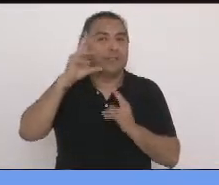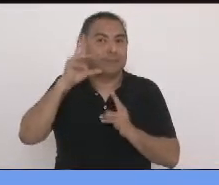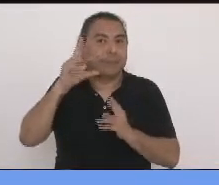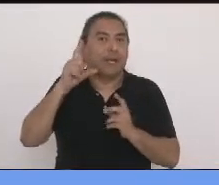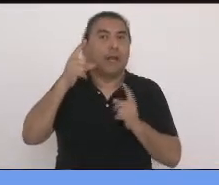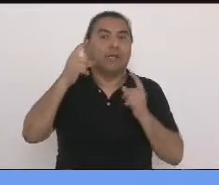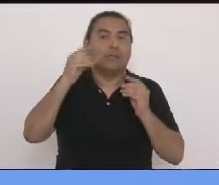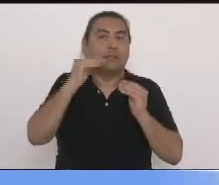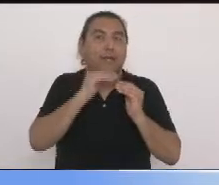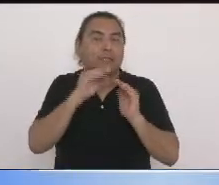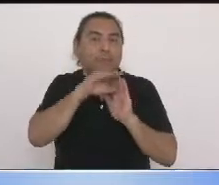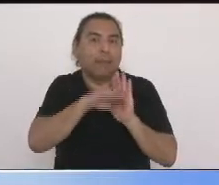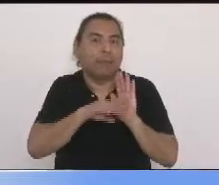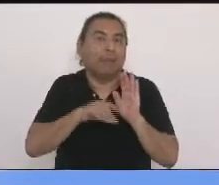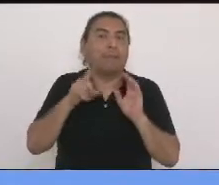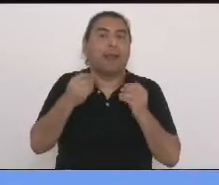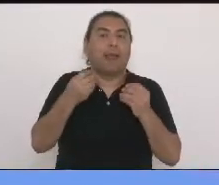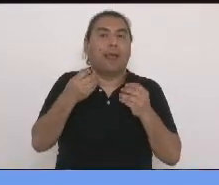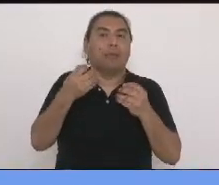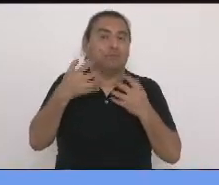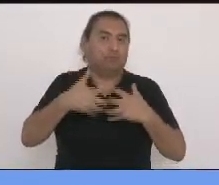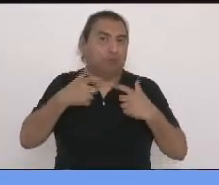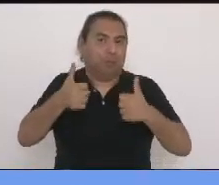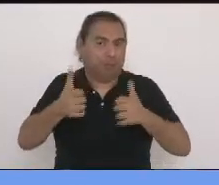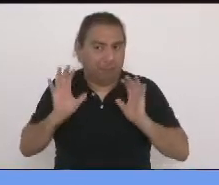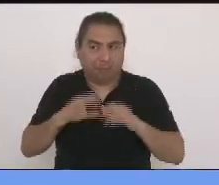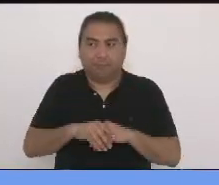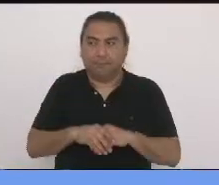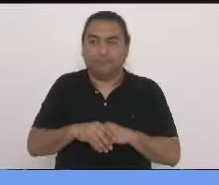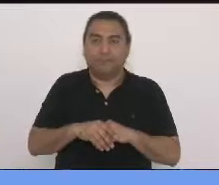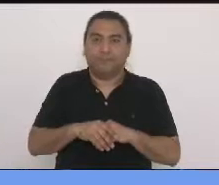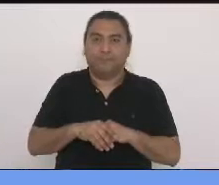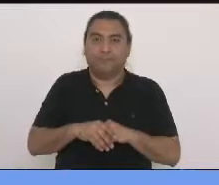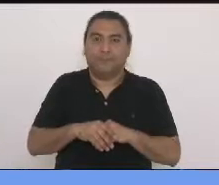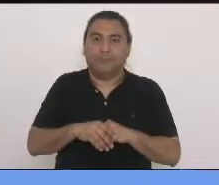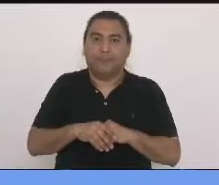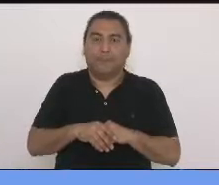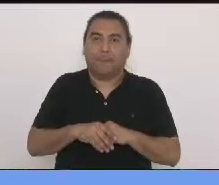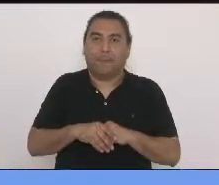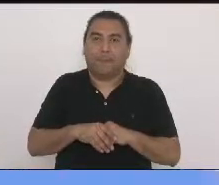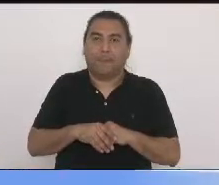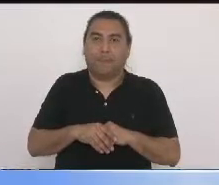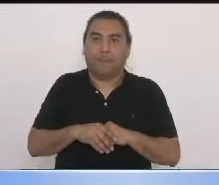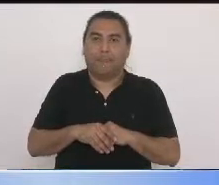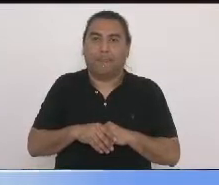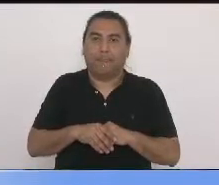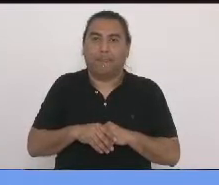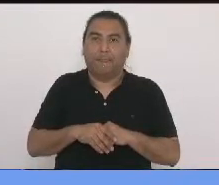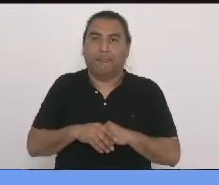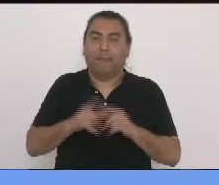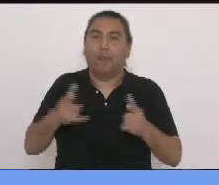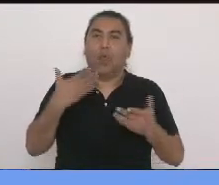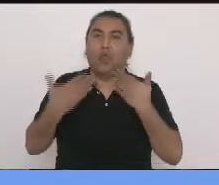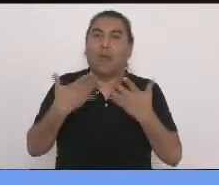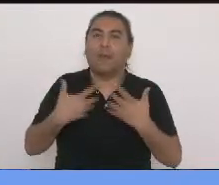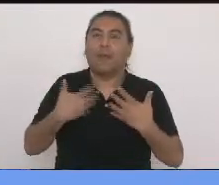para el funcionamiento del mismo me parece que es importante decir que cuando uno habla de equilibrio